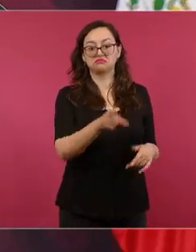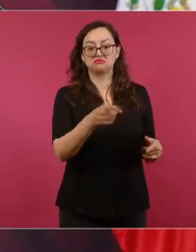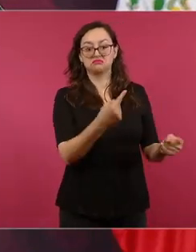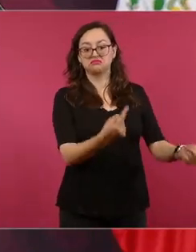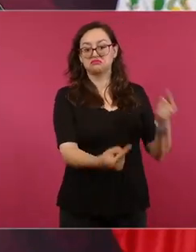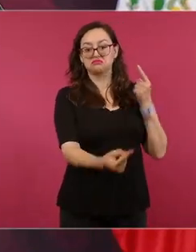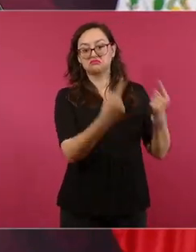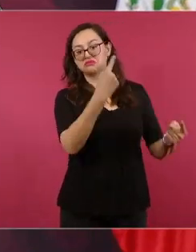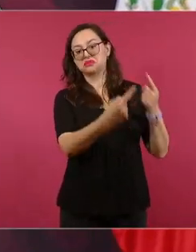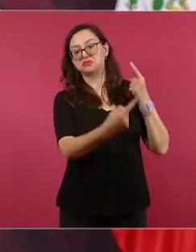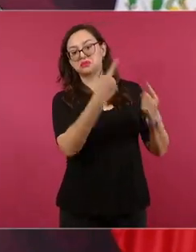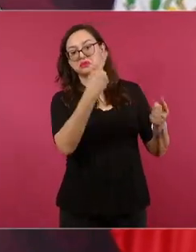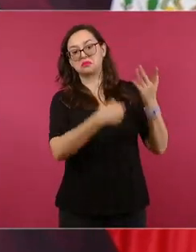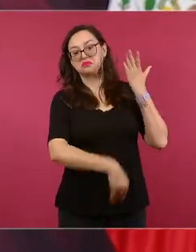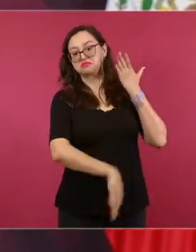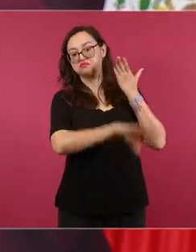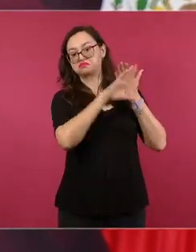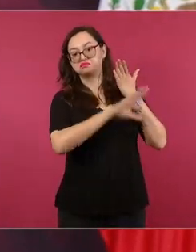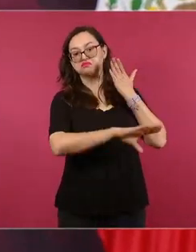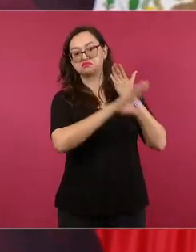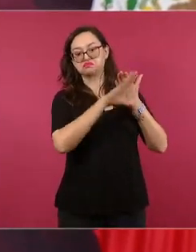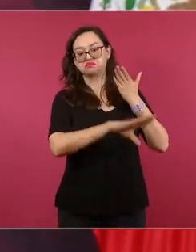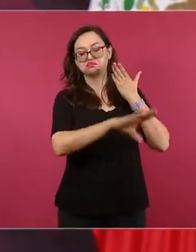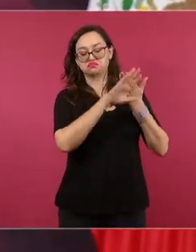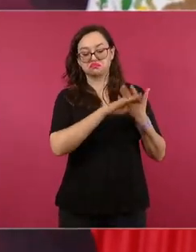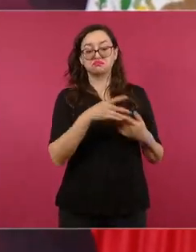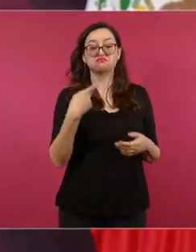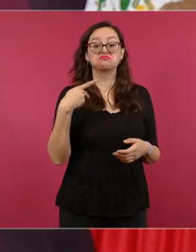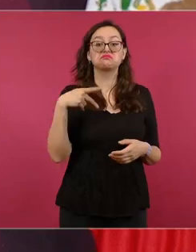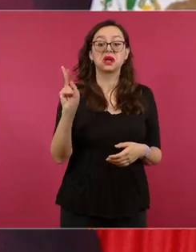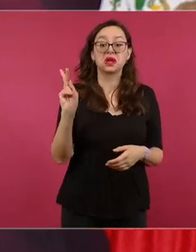nuestros adversarios conservadores, pero miren,